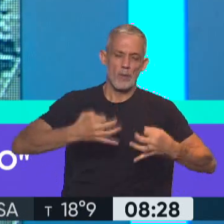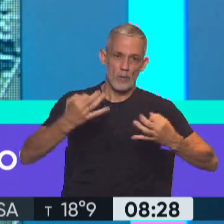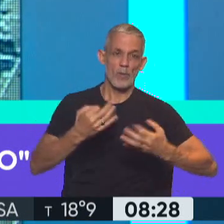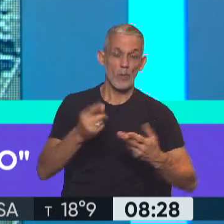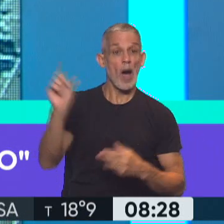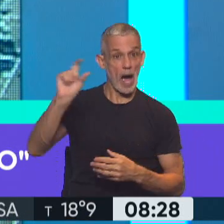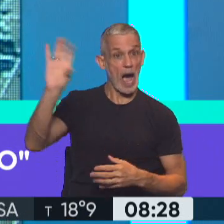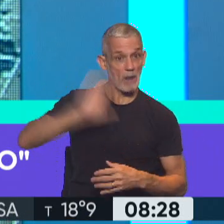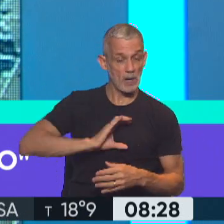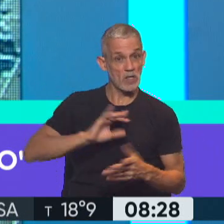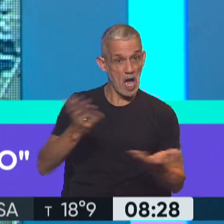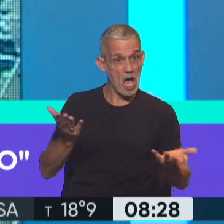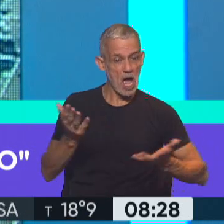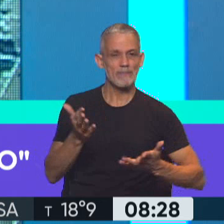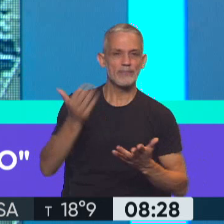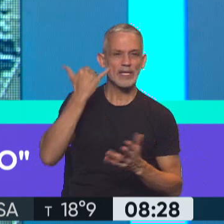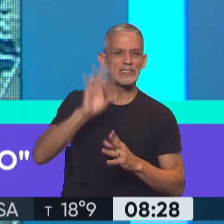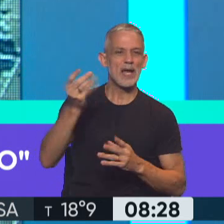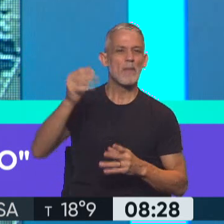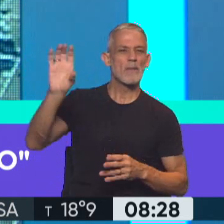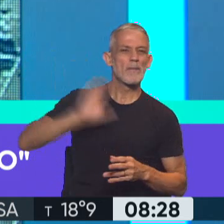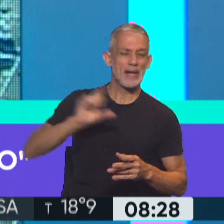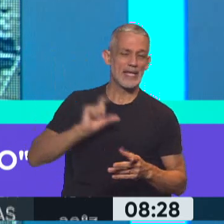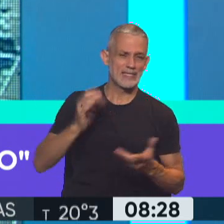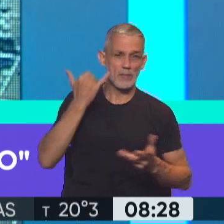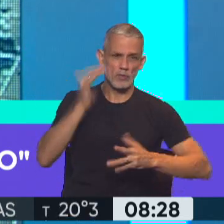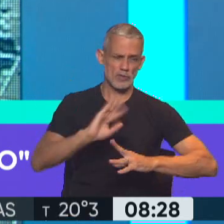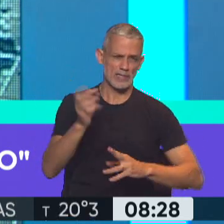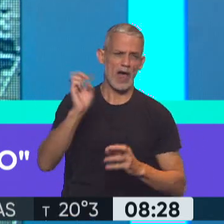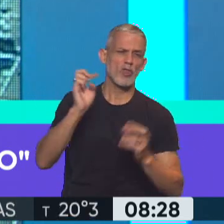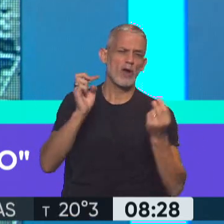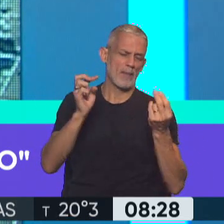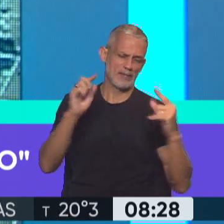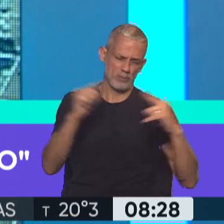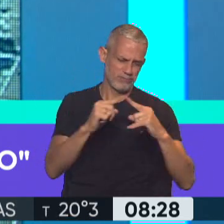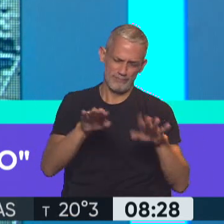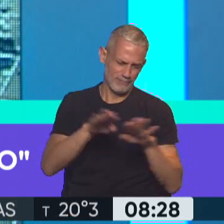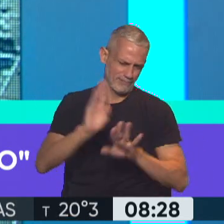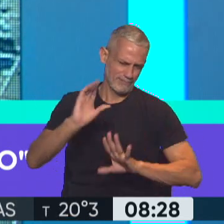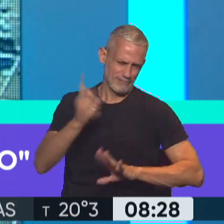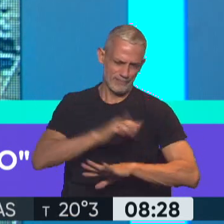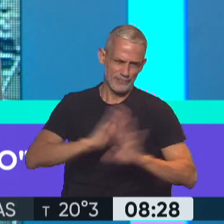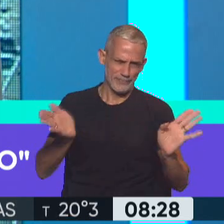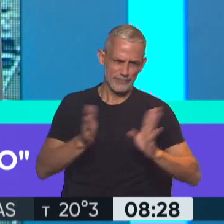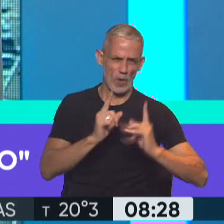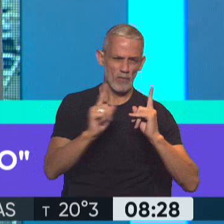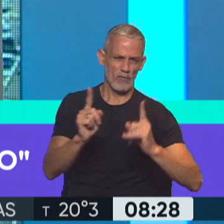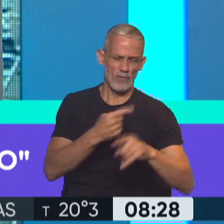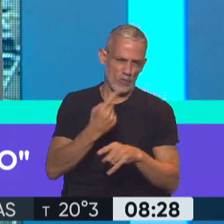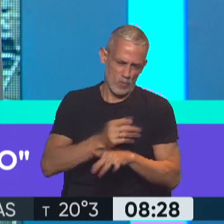seguir prestándole dinero. Cuando ya era prácticamente un muerto, la convertibilidad no había manera de continuarla.